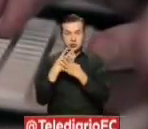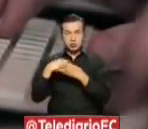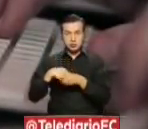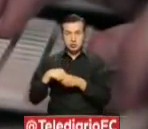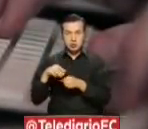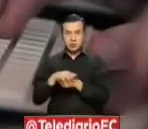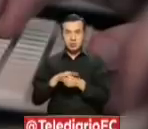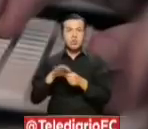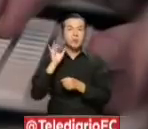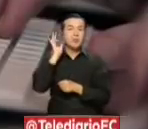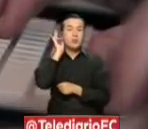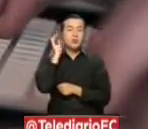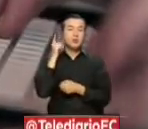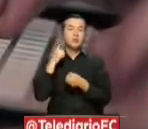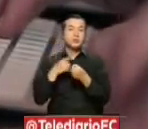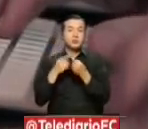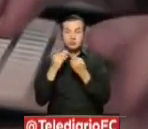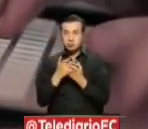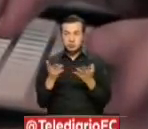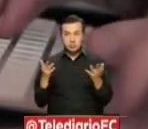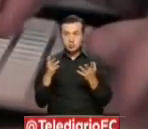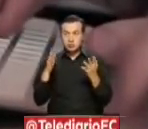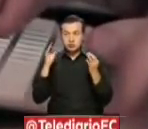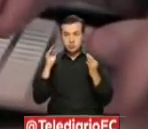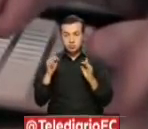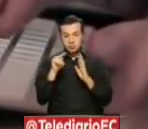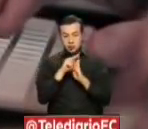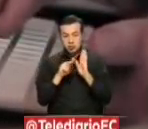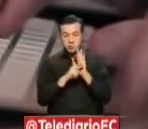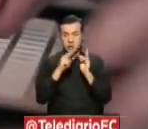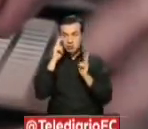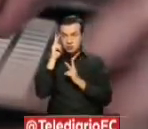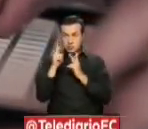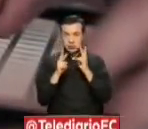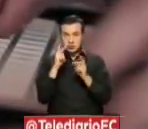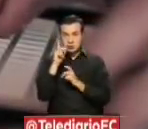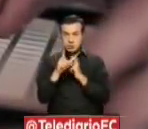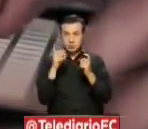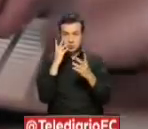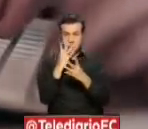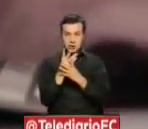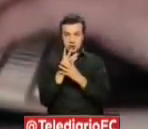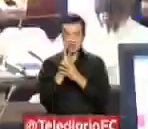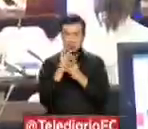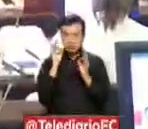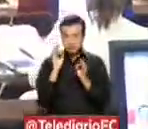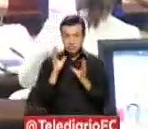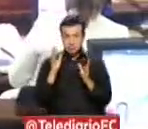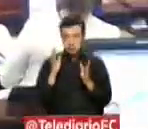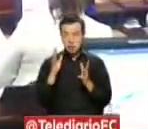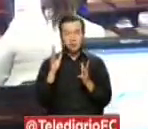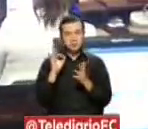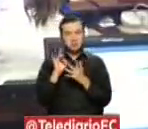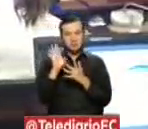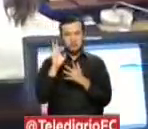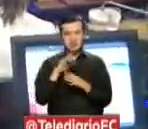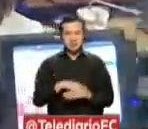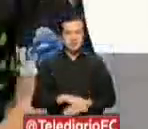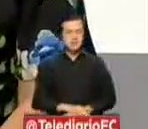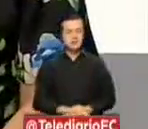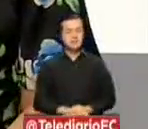Rehabilitación Social Femenino de Quito por no haber cumplido los protocolos de visitas a personas privadas de la libertad. Alexis Moncayo,